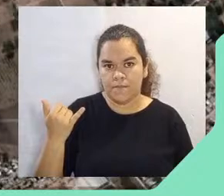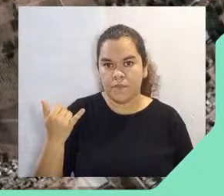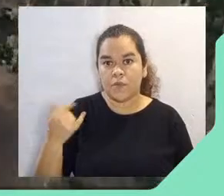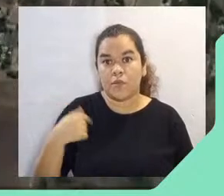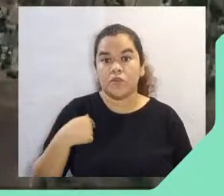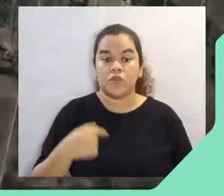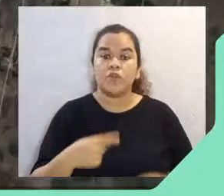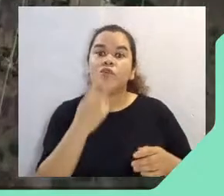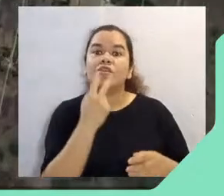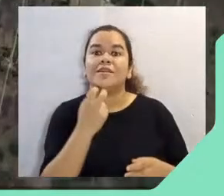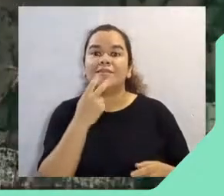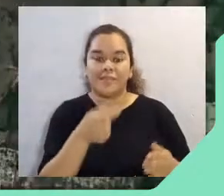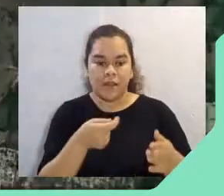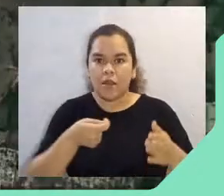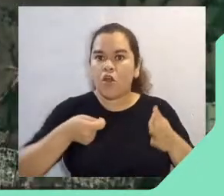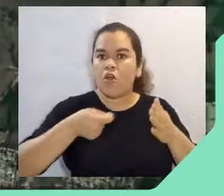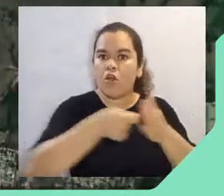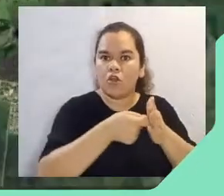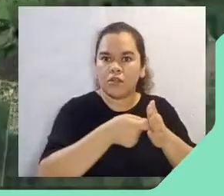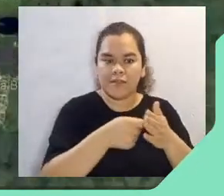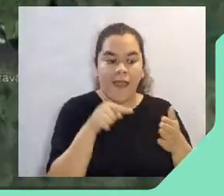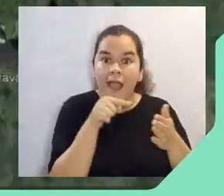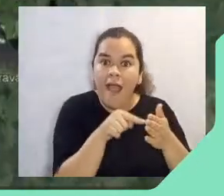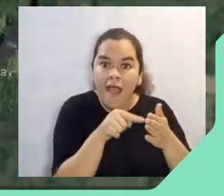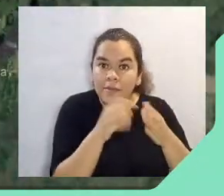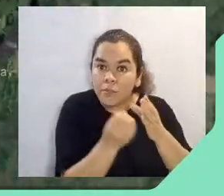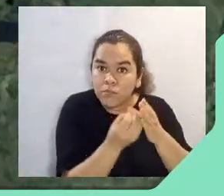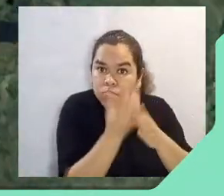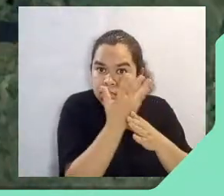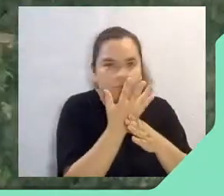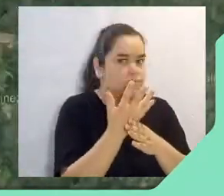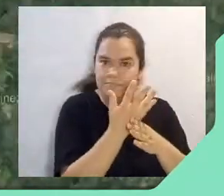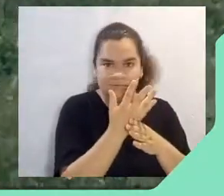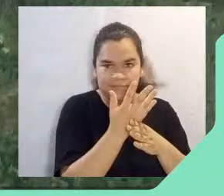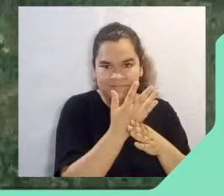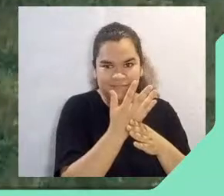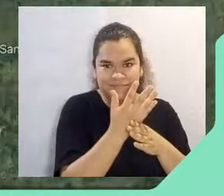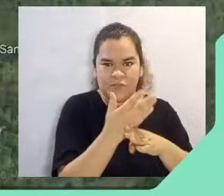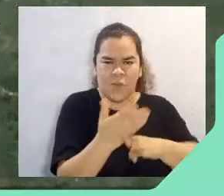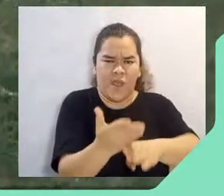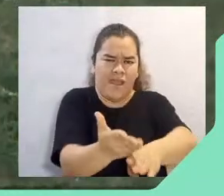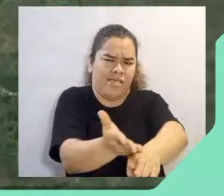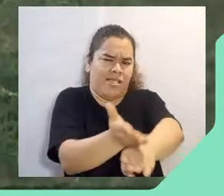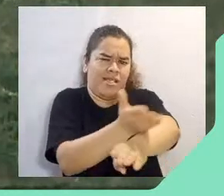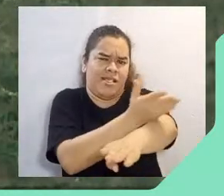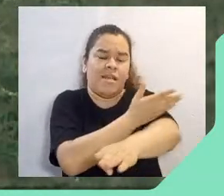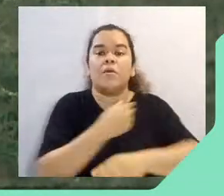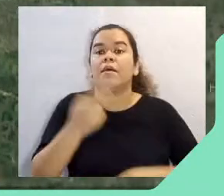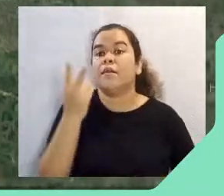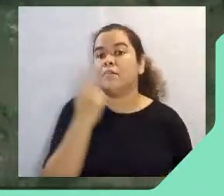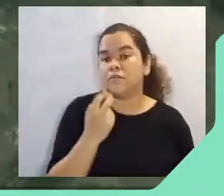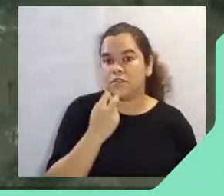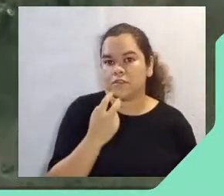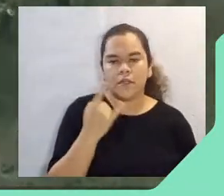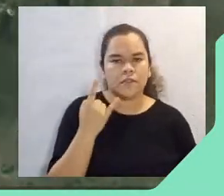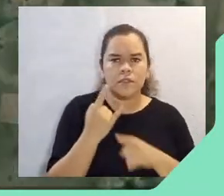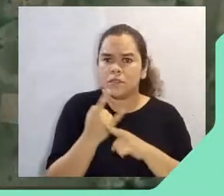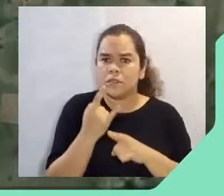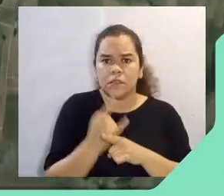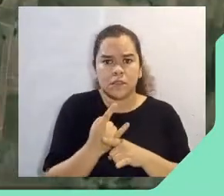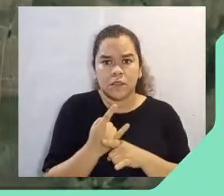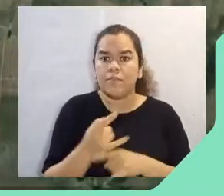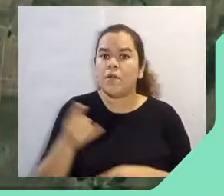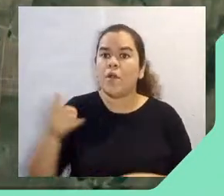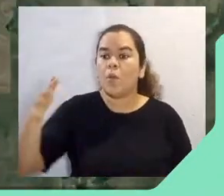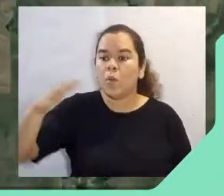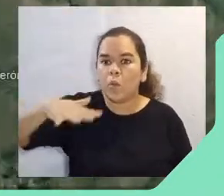consumido. ¿Por qué? Porque, bueno, porque la energía eléctrica es posterior al desarrollo de la humanidad y entonces los centros de generación